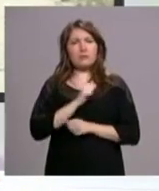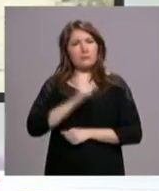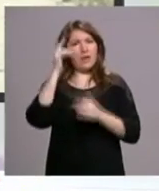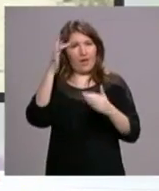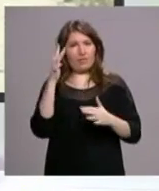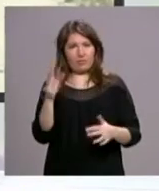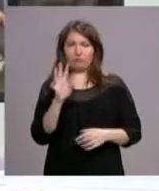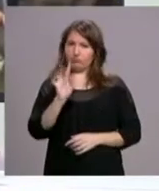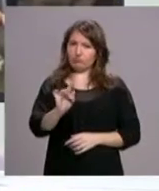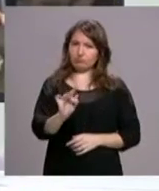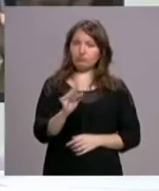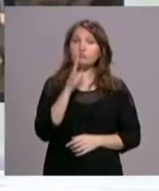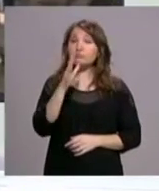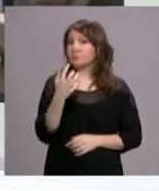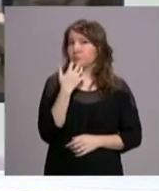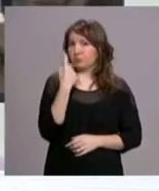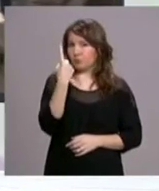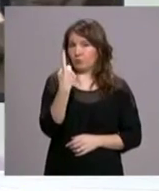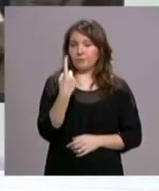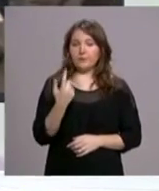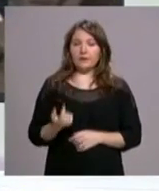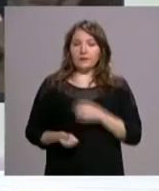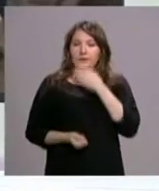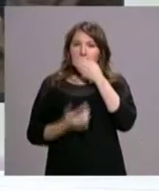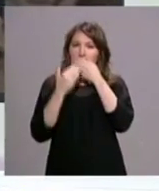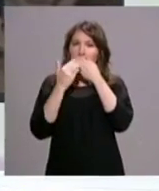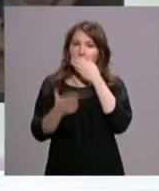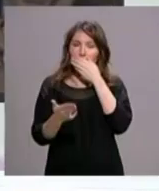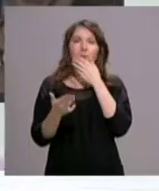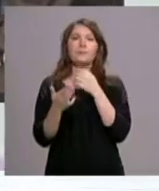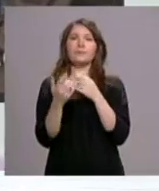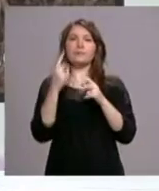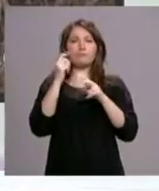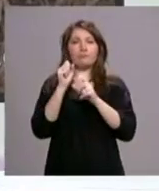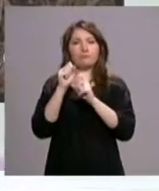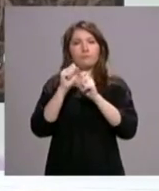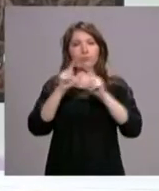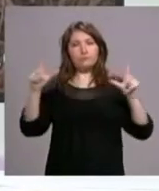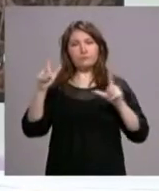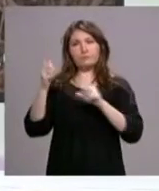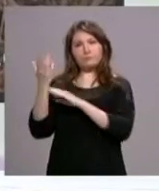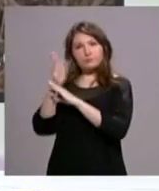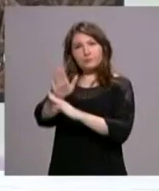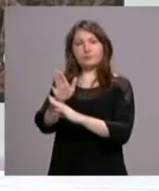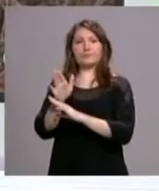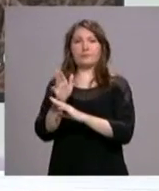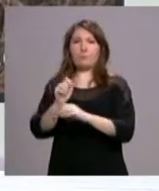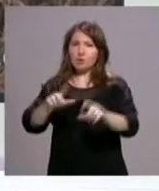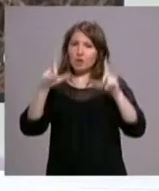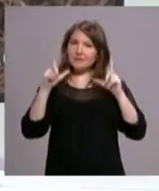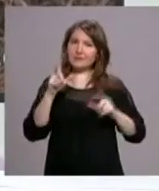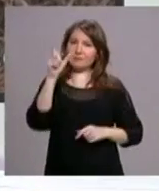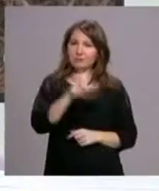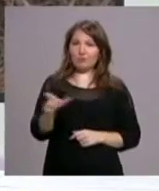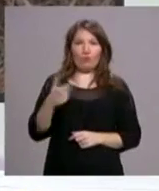esperanza. Uno, hacer visible una realidad que es verdad que los medios de